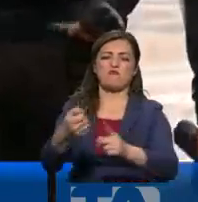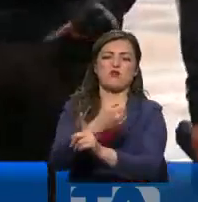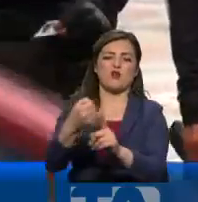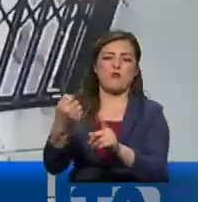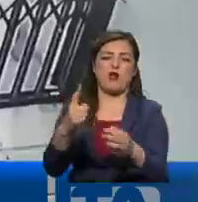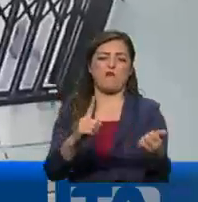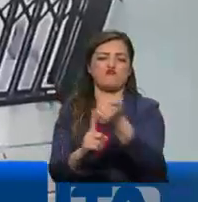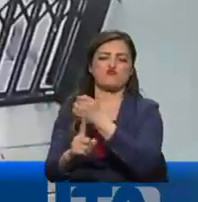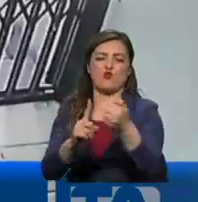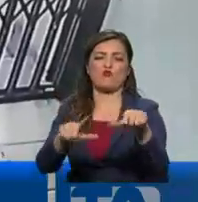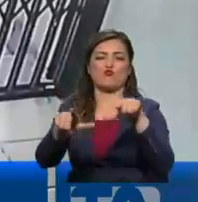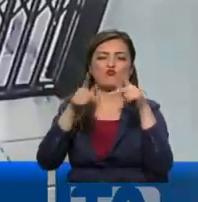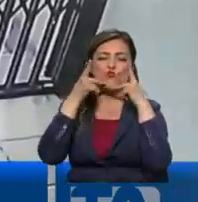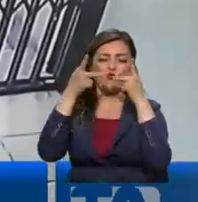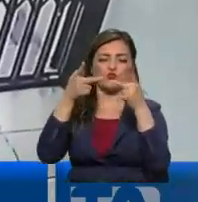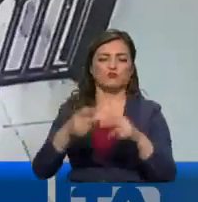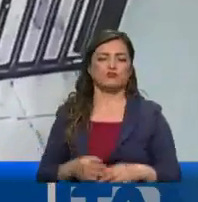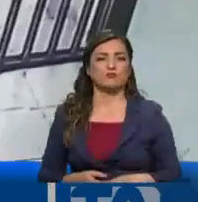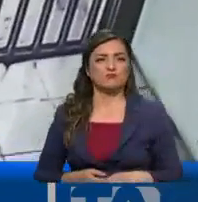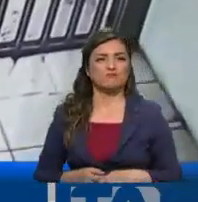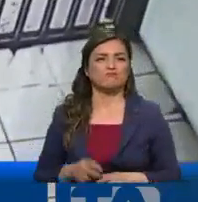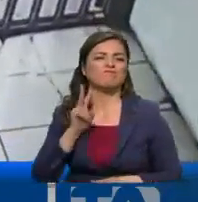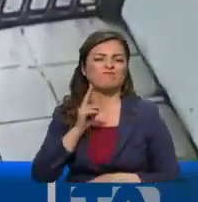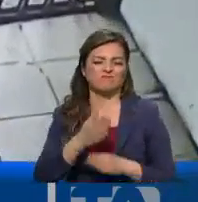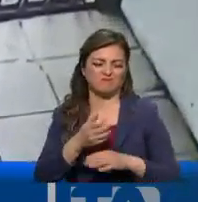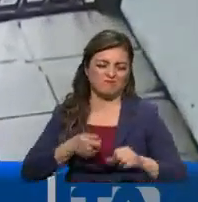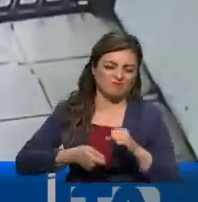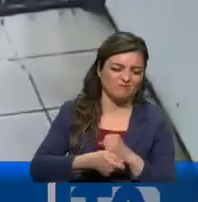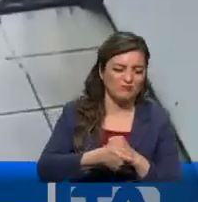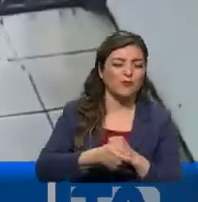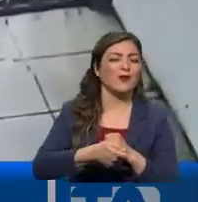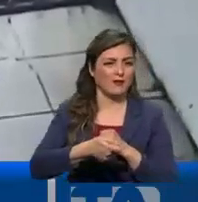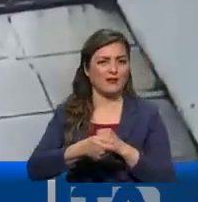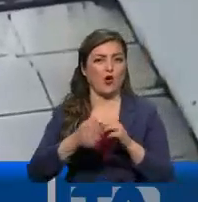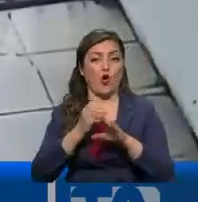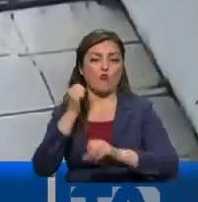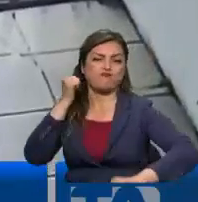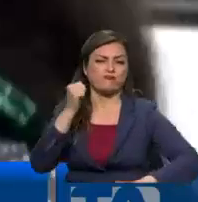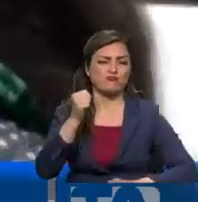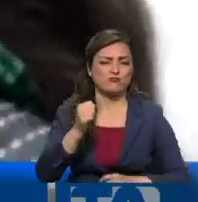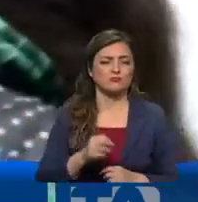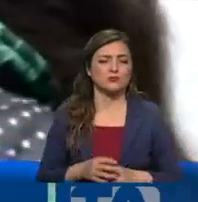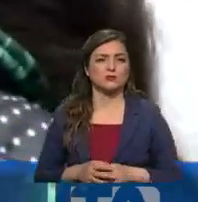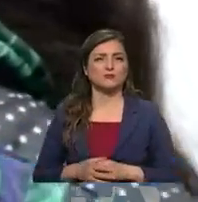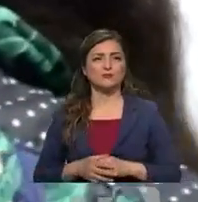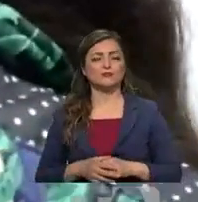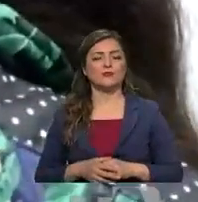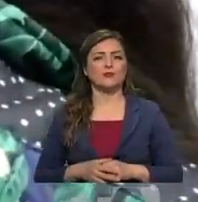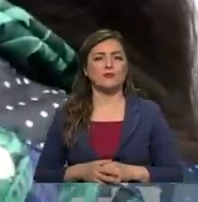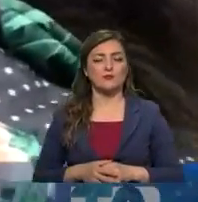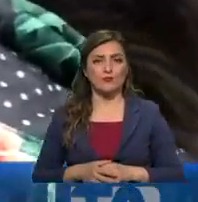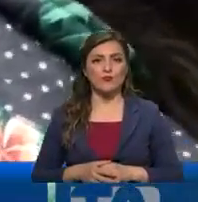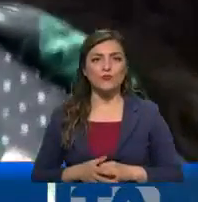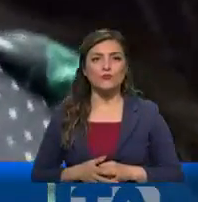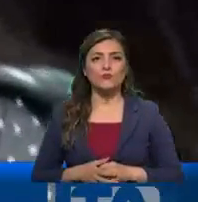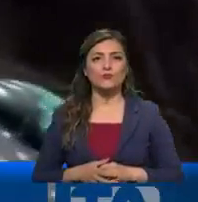violencia en los espacios públicos de la provincia, con víctimas de apuñalamiento y agresión con objetos contundentes. Después